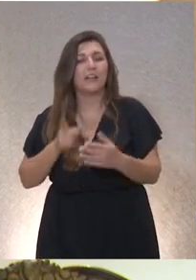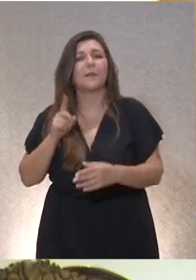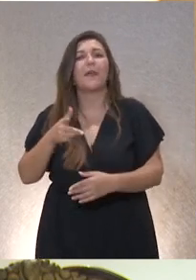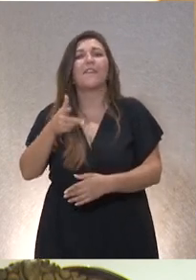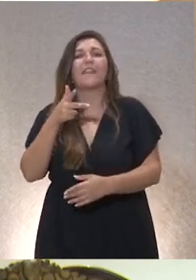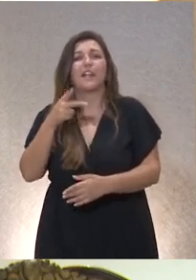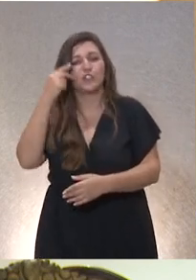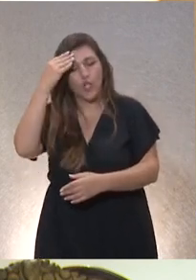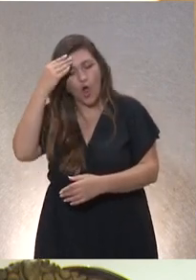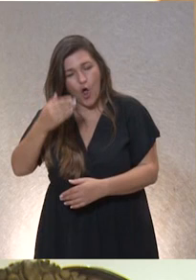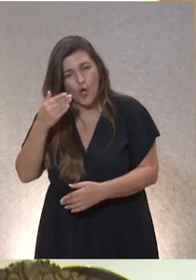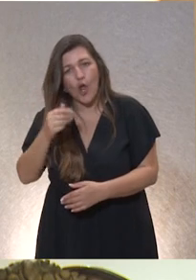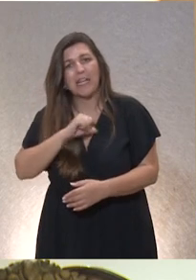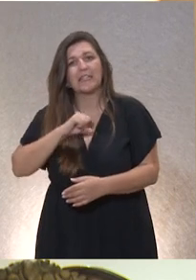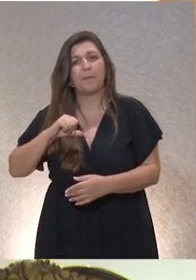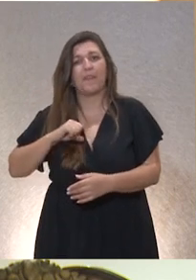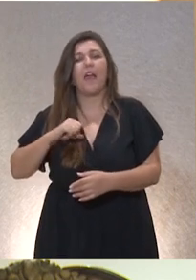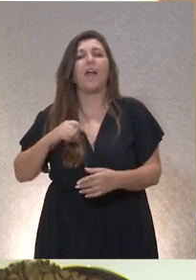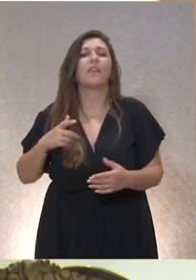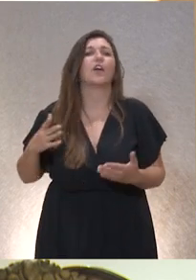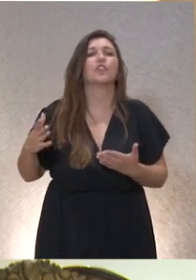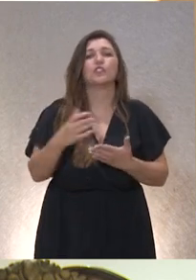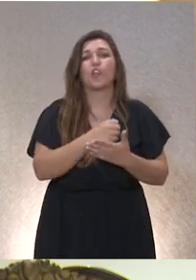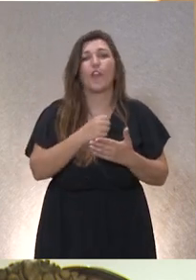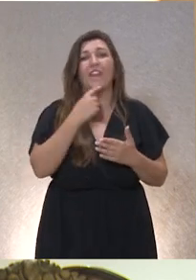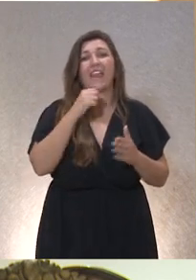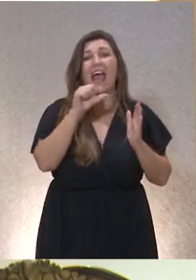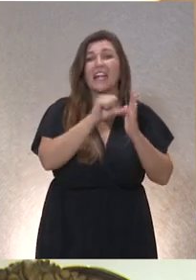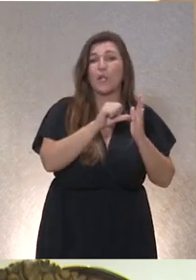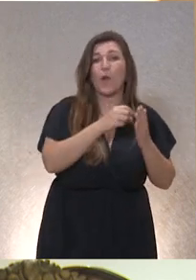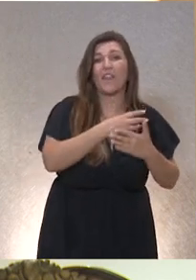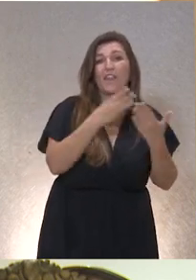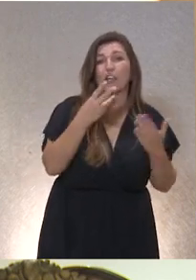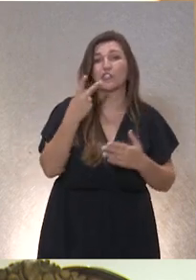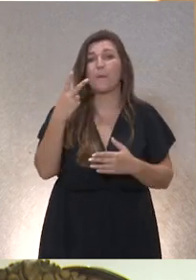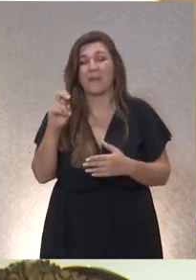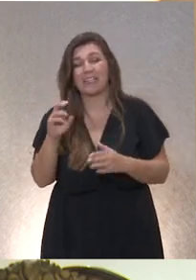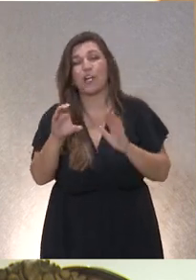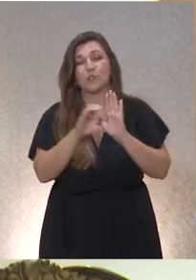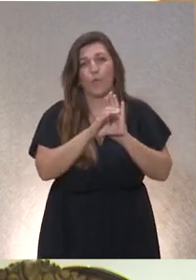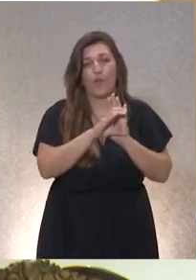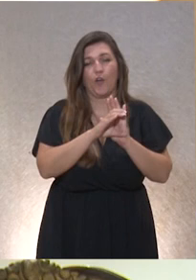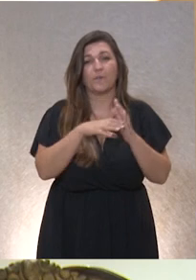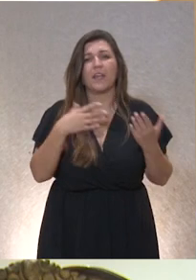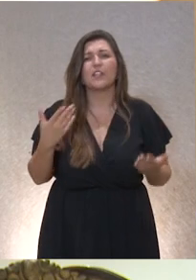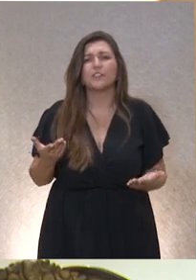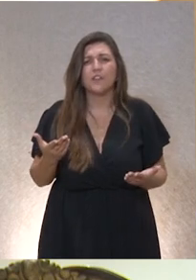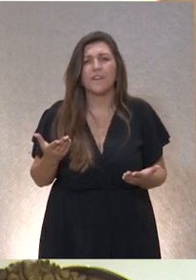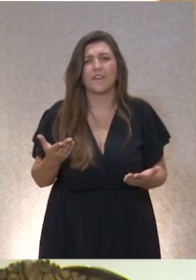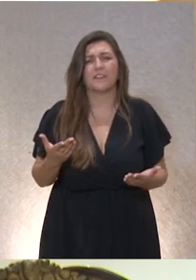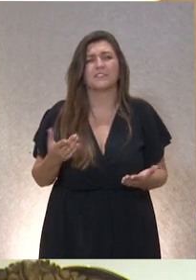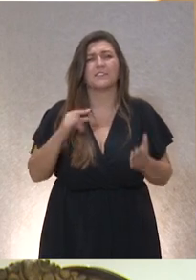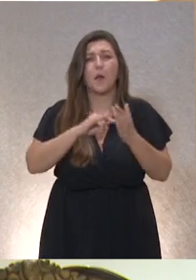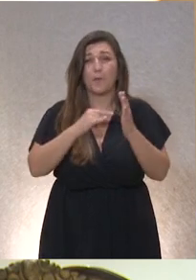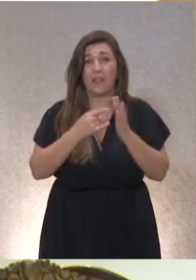conciencia todo ello bajo ese manto de los artículos 18 y 20 de la Constitución el proyecto de normativa europea que está